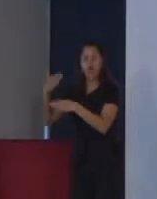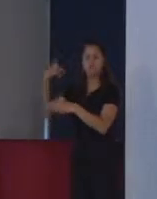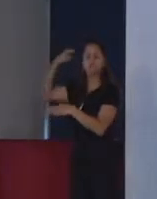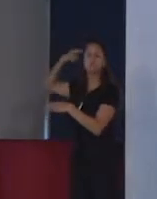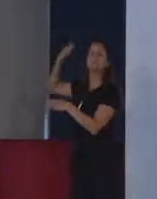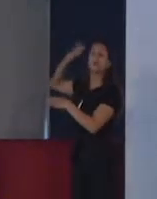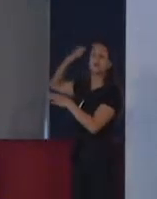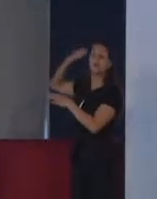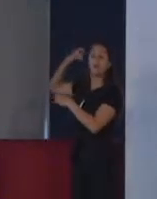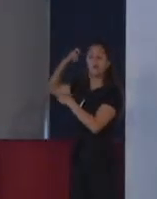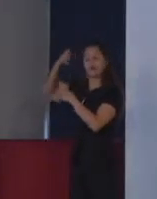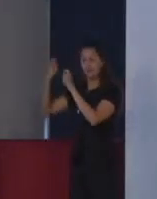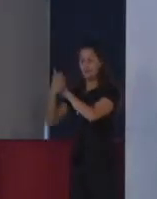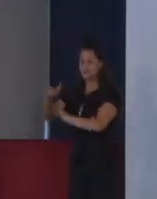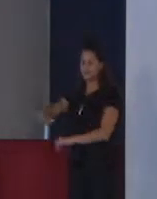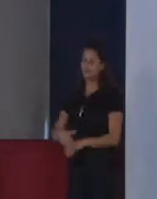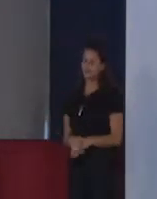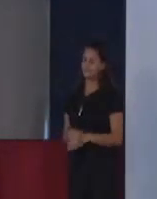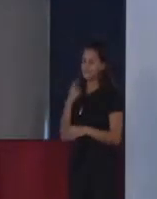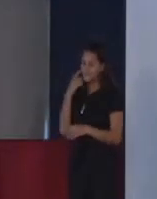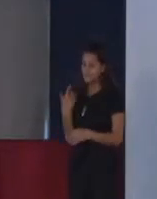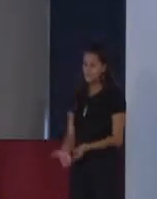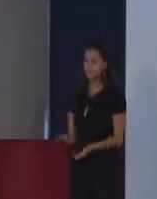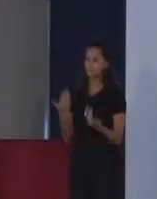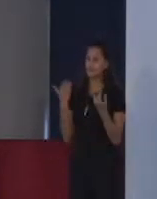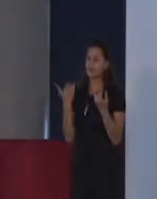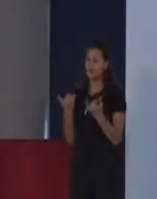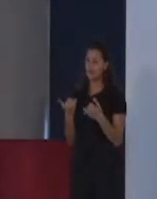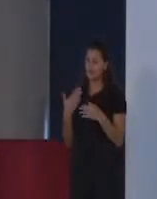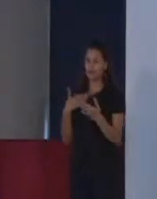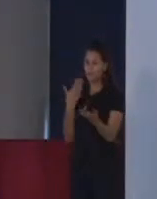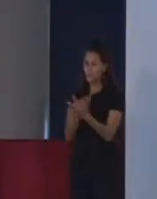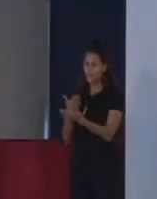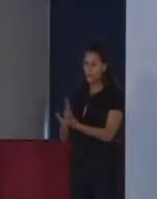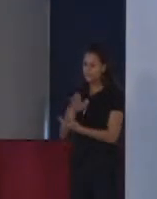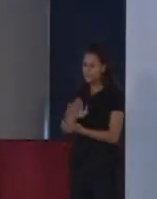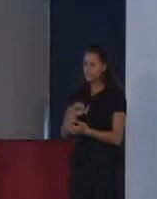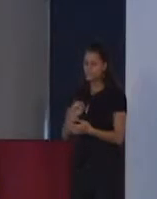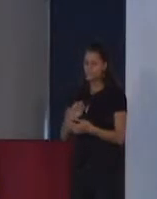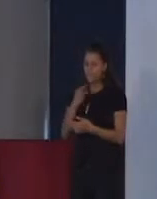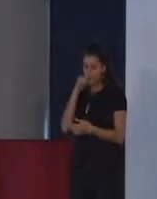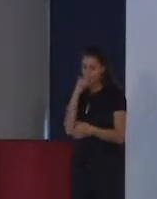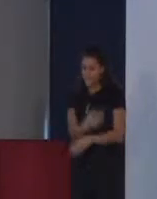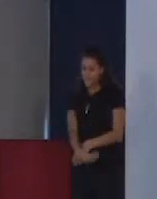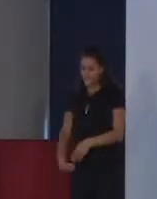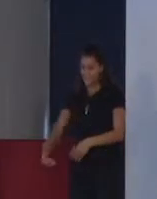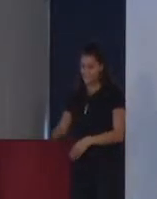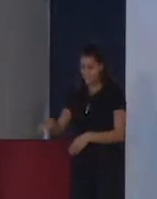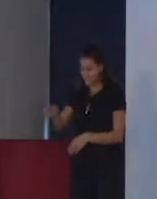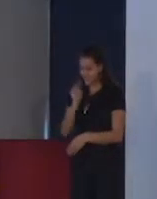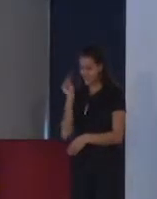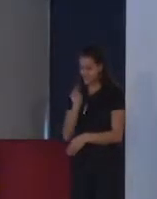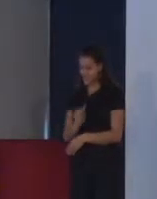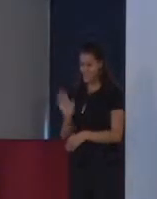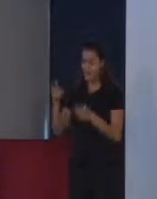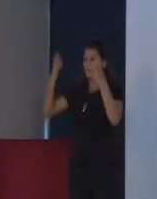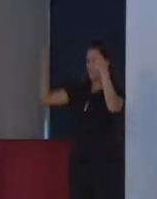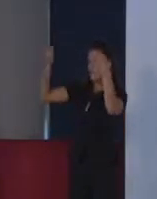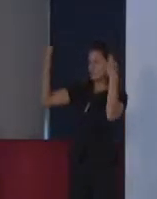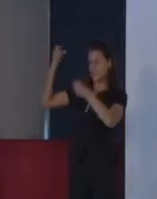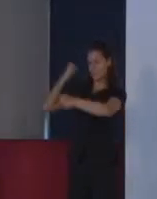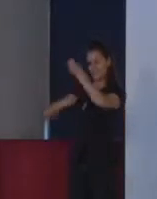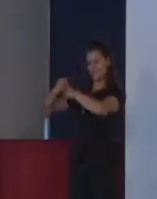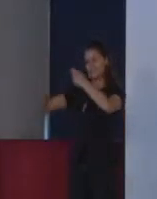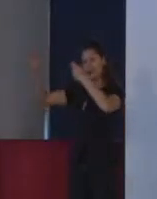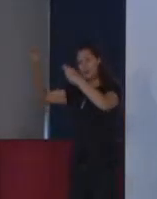Miren, en ese momento con la propuesta de primera infancia que ustedes vieron, que salía toda la publicidad el año